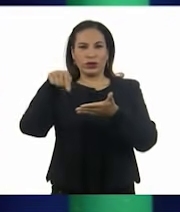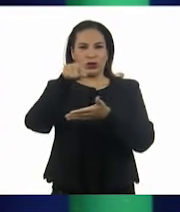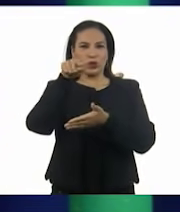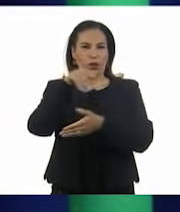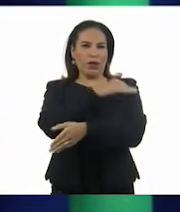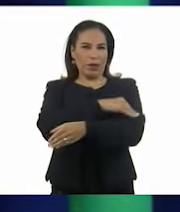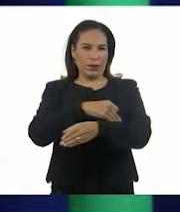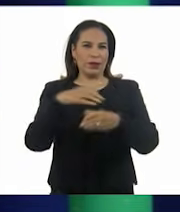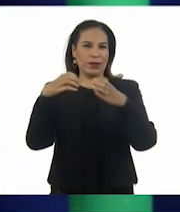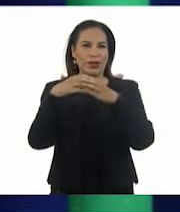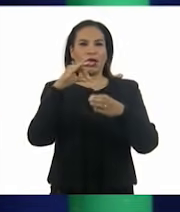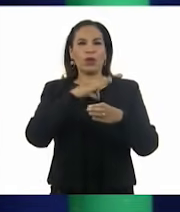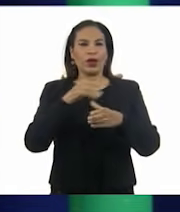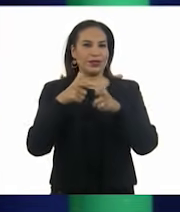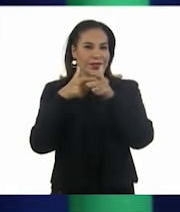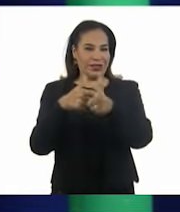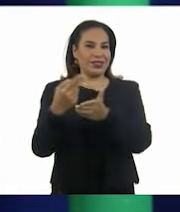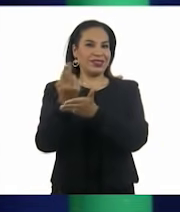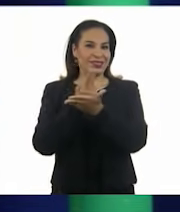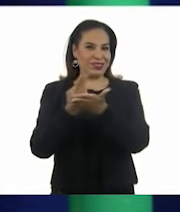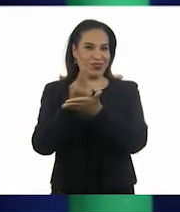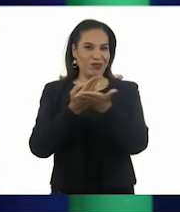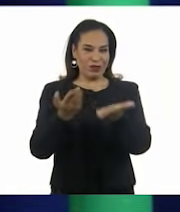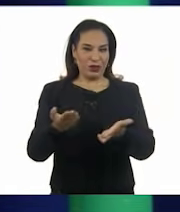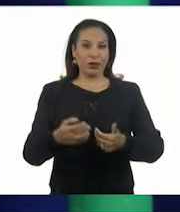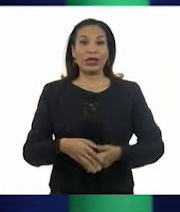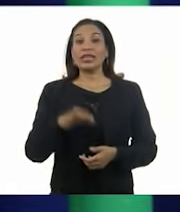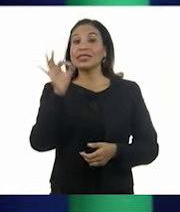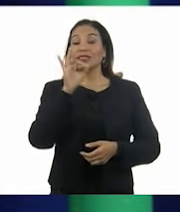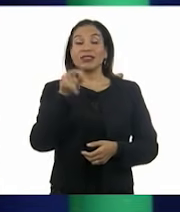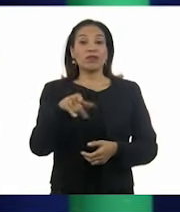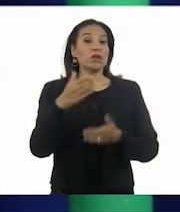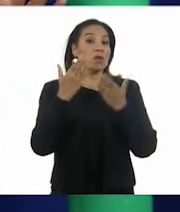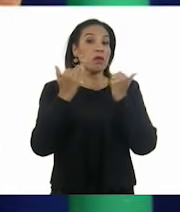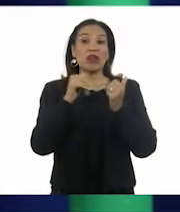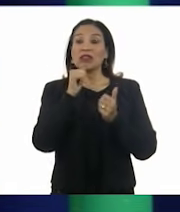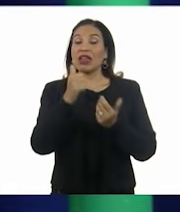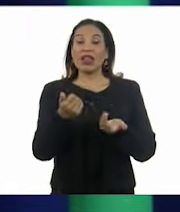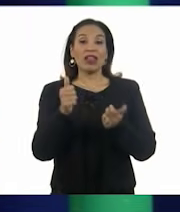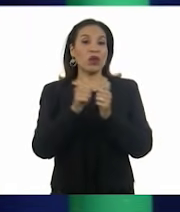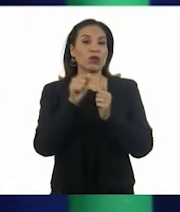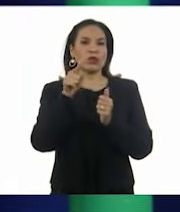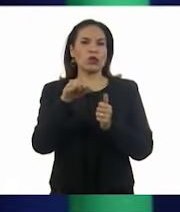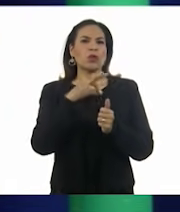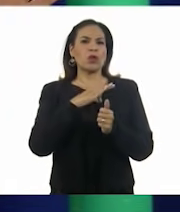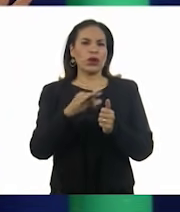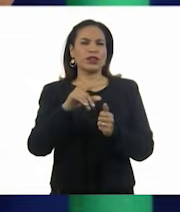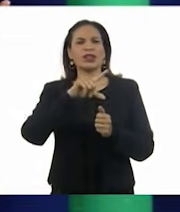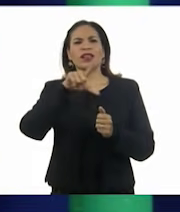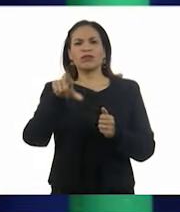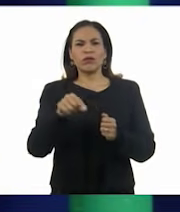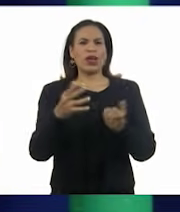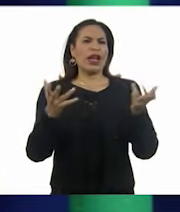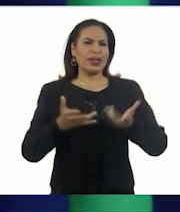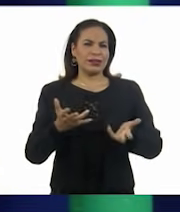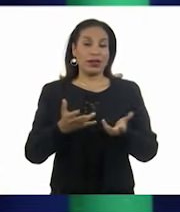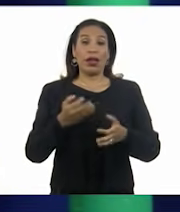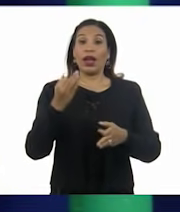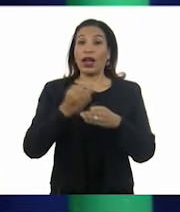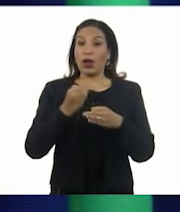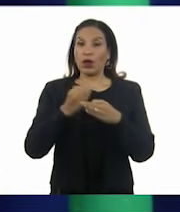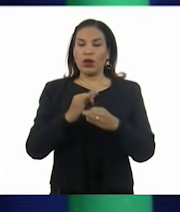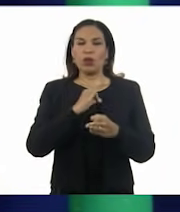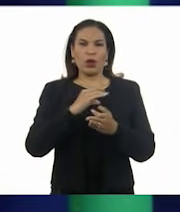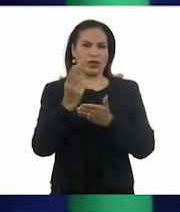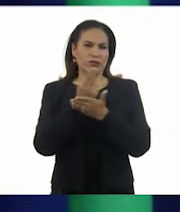familia para poder continuar el dibujo, ¿verdad? Si en ese momento no hay nadie contigo, puedes hacerlo después. Por ahora